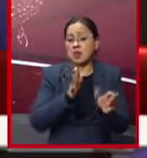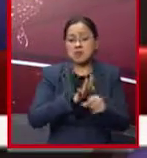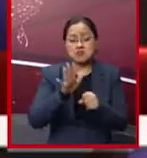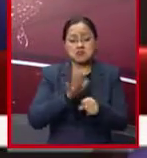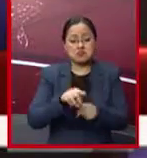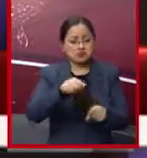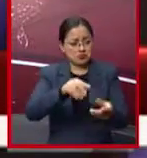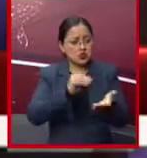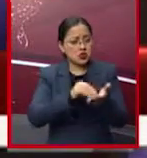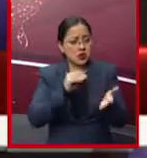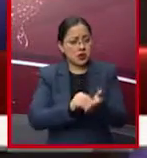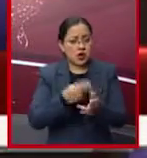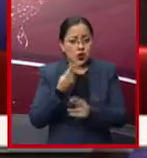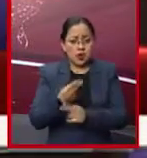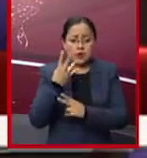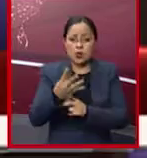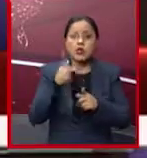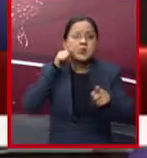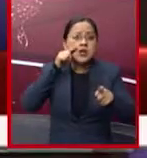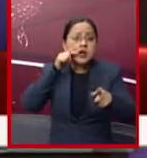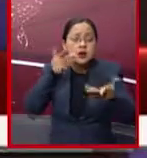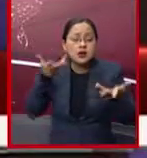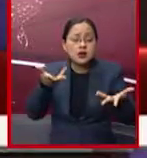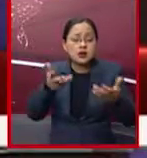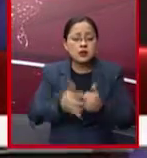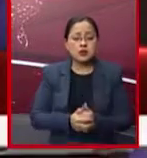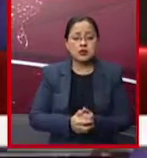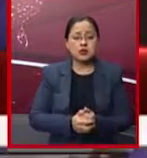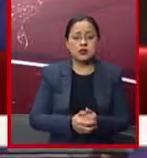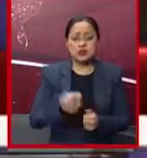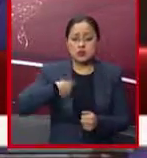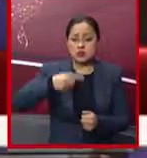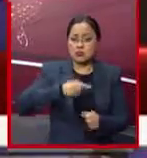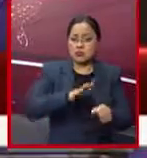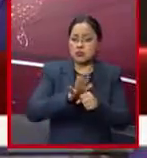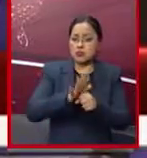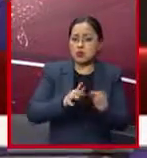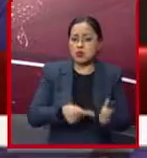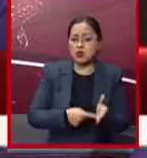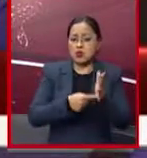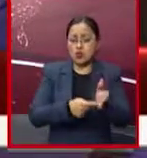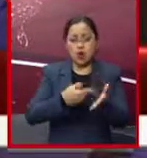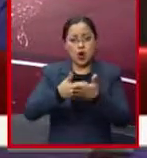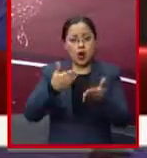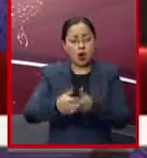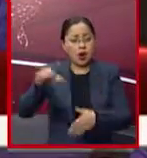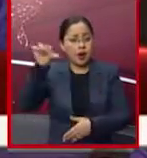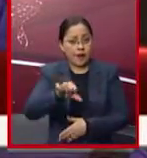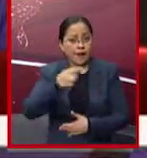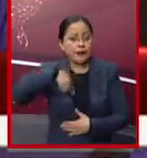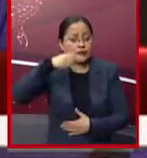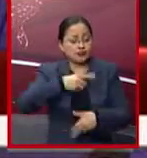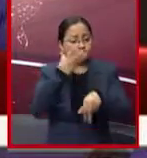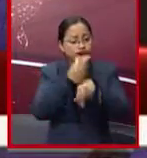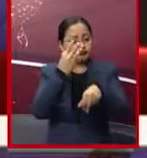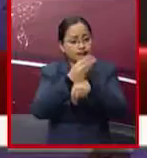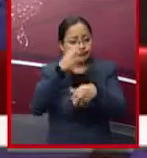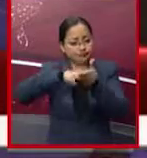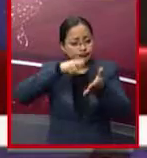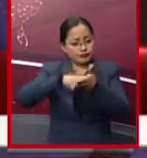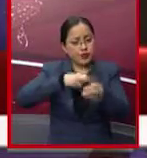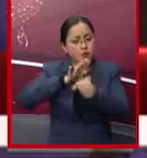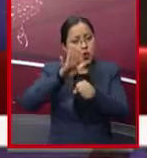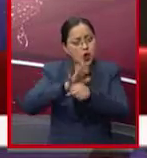tener vigencia el 4 de noviembre hasta mañana. Y a tiempo estamos haciendo hoy las modificaciones